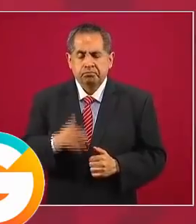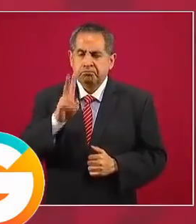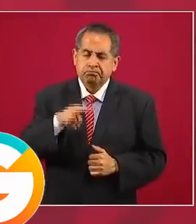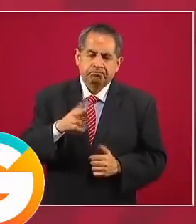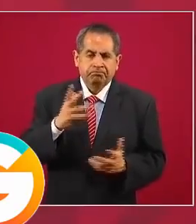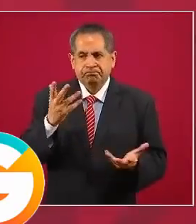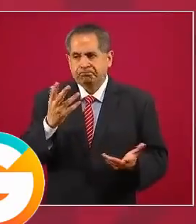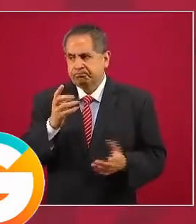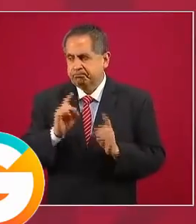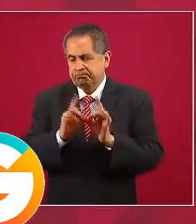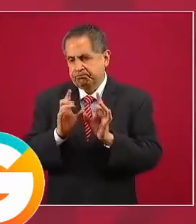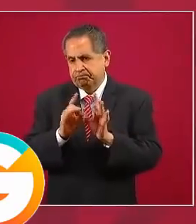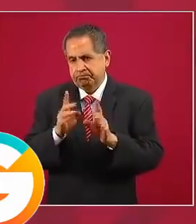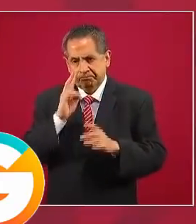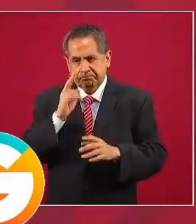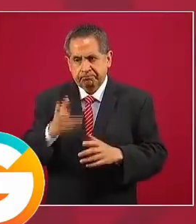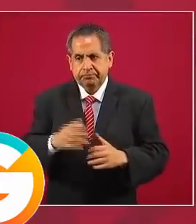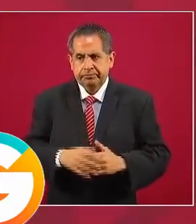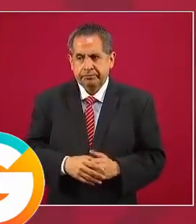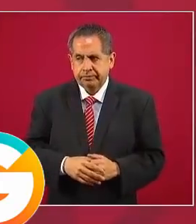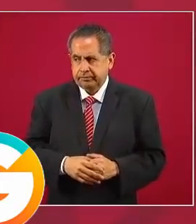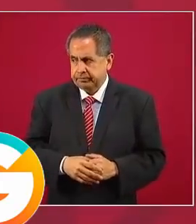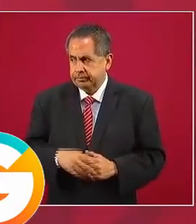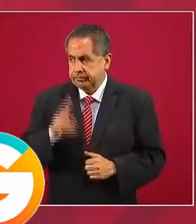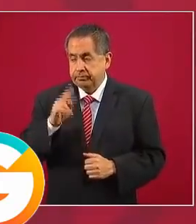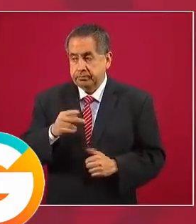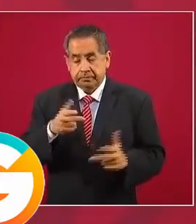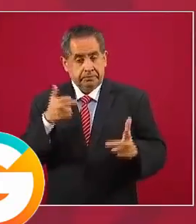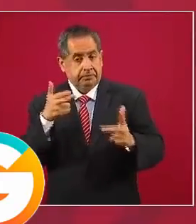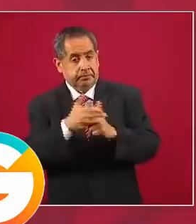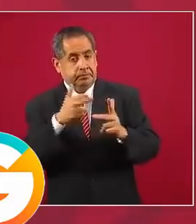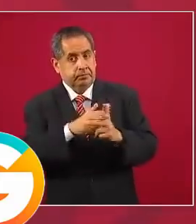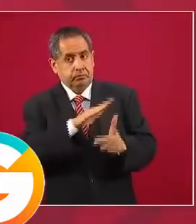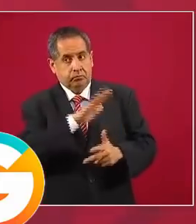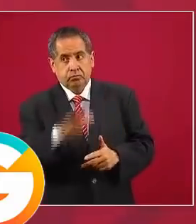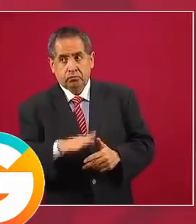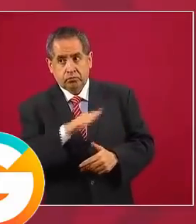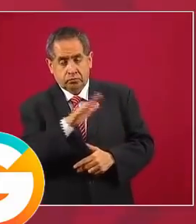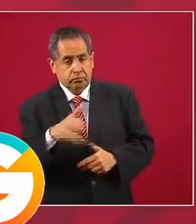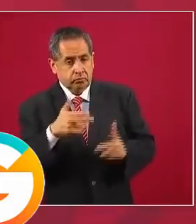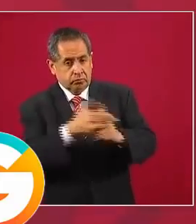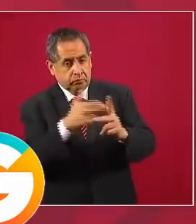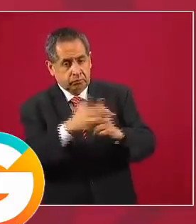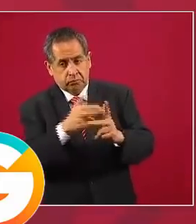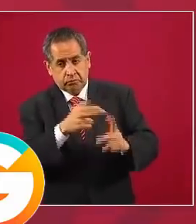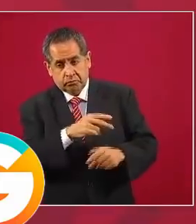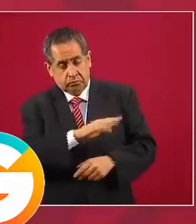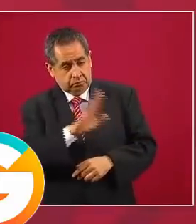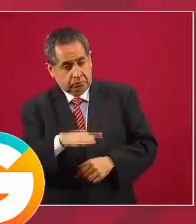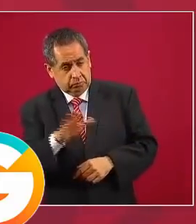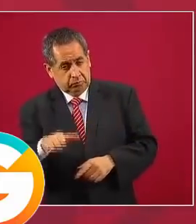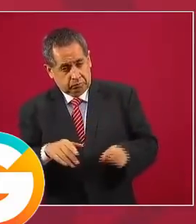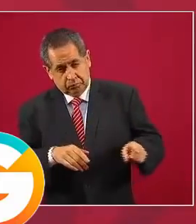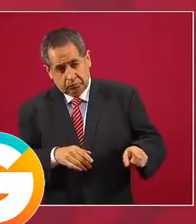agradable, pero en los homicidios que se cometen,